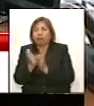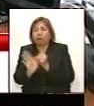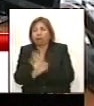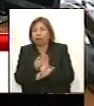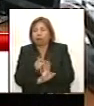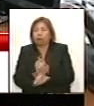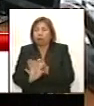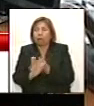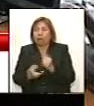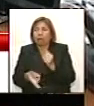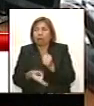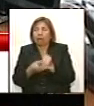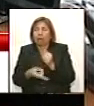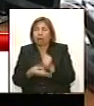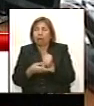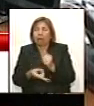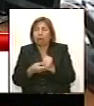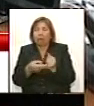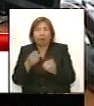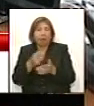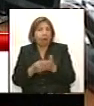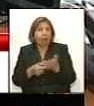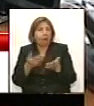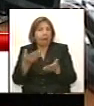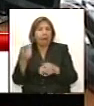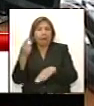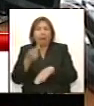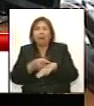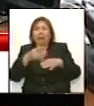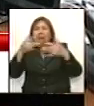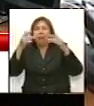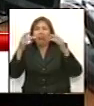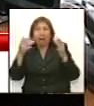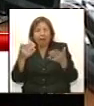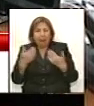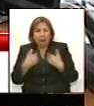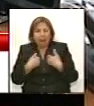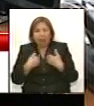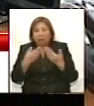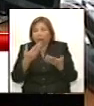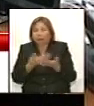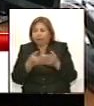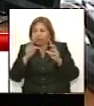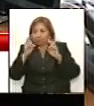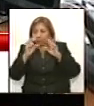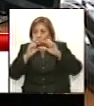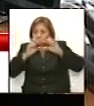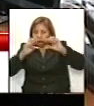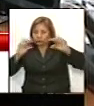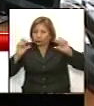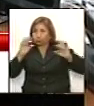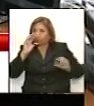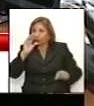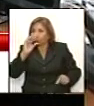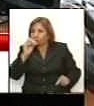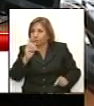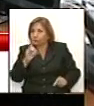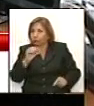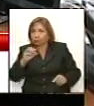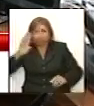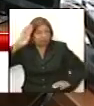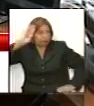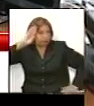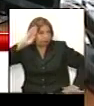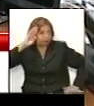porque asegura que la víctima no tenga una denuncia en el aire, sino una denuncia con un código de registro en la Policía Nacional del Perú y